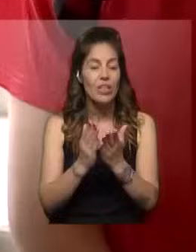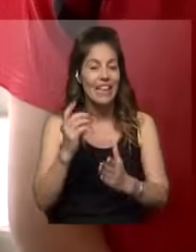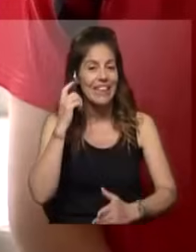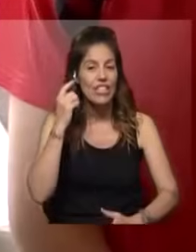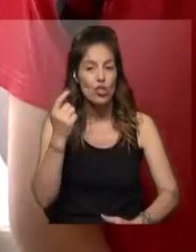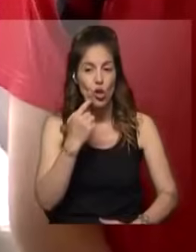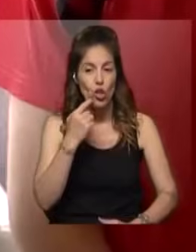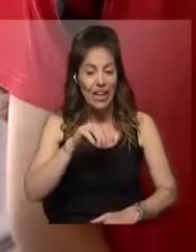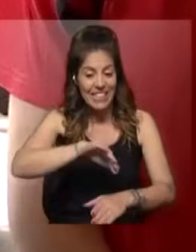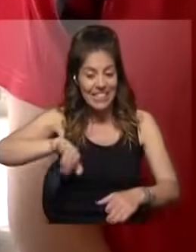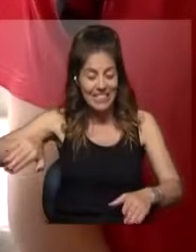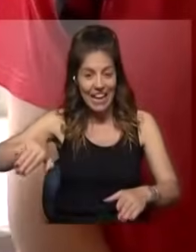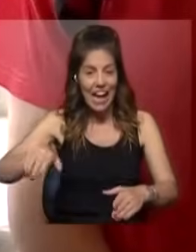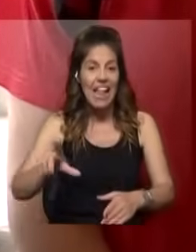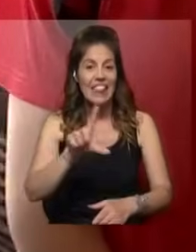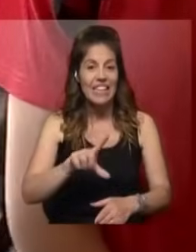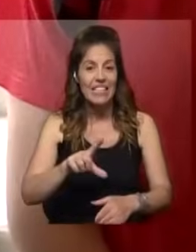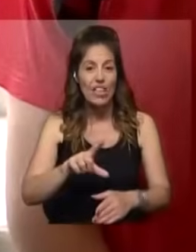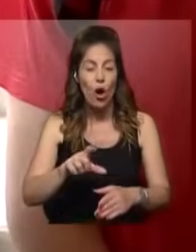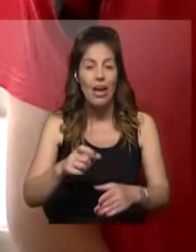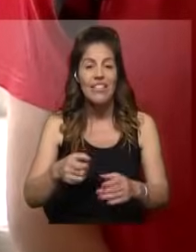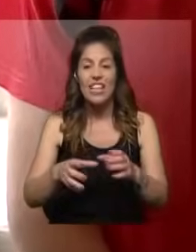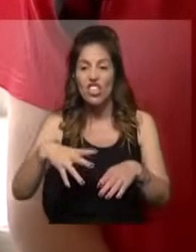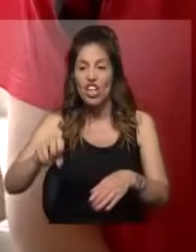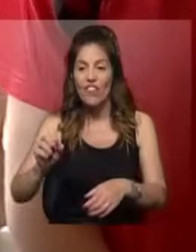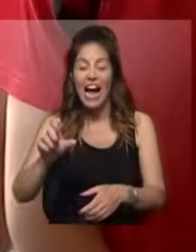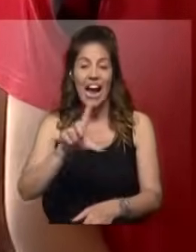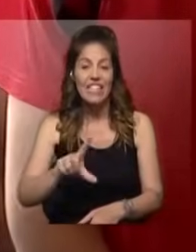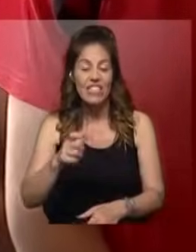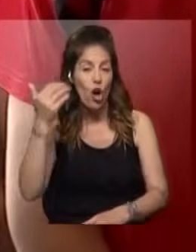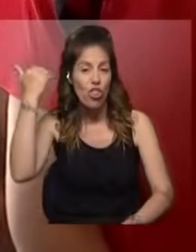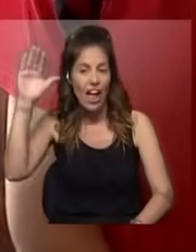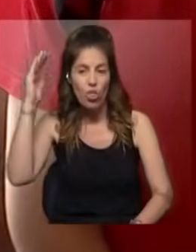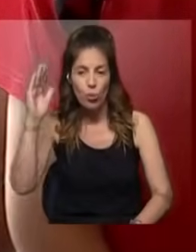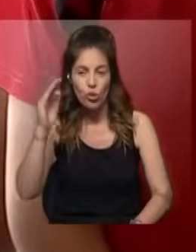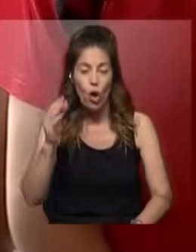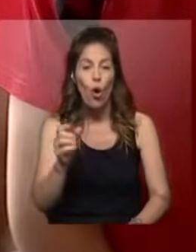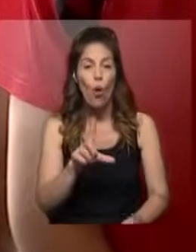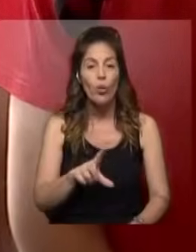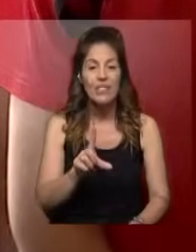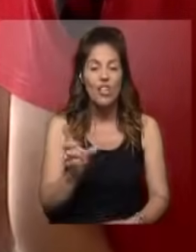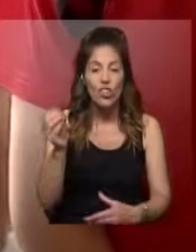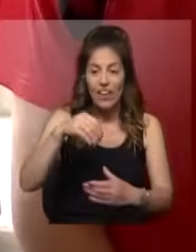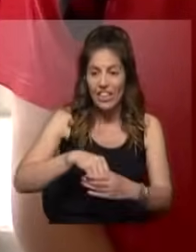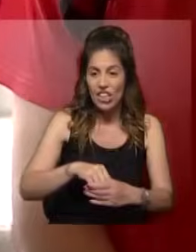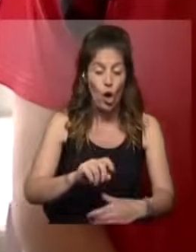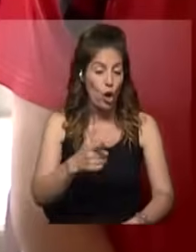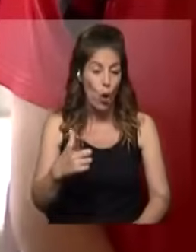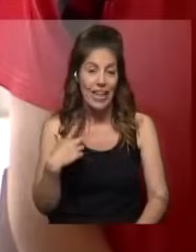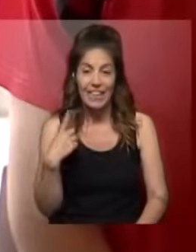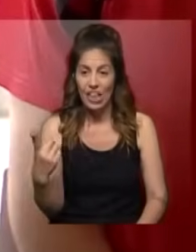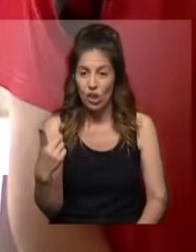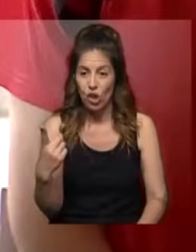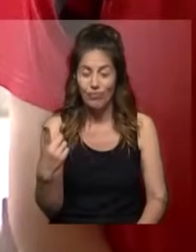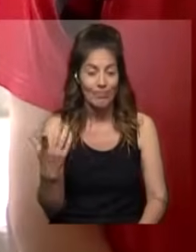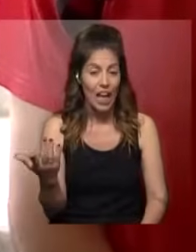aísla en liceos de adultos eh un Liceo intervenido un Liceo sin director este docentes intervenidos